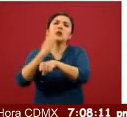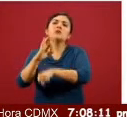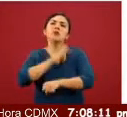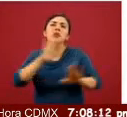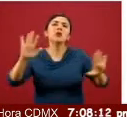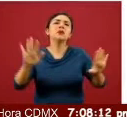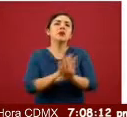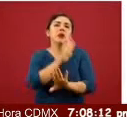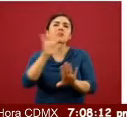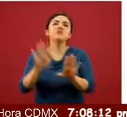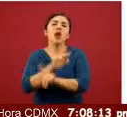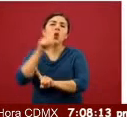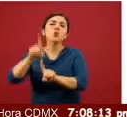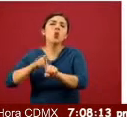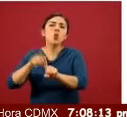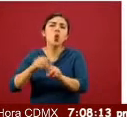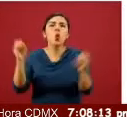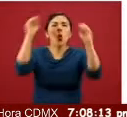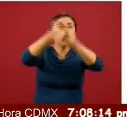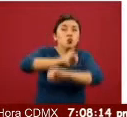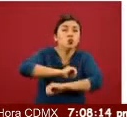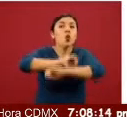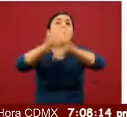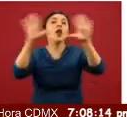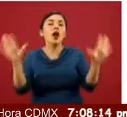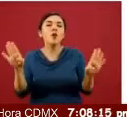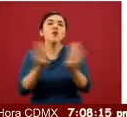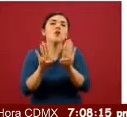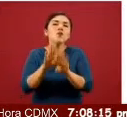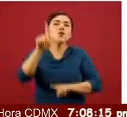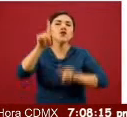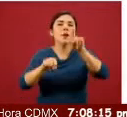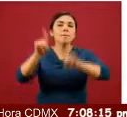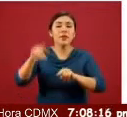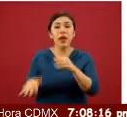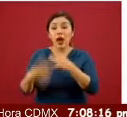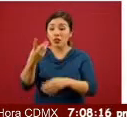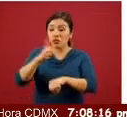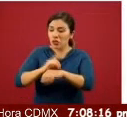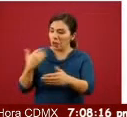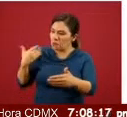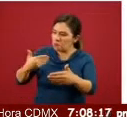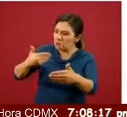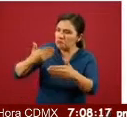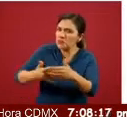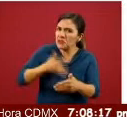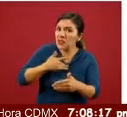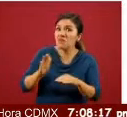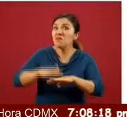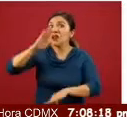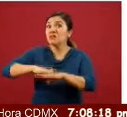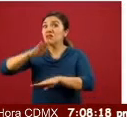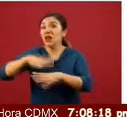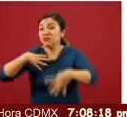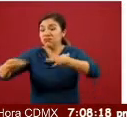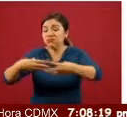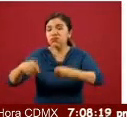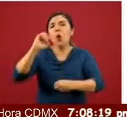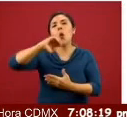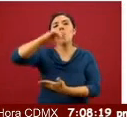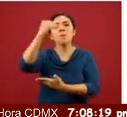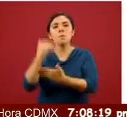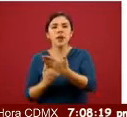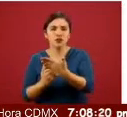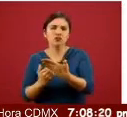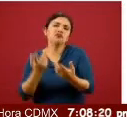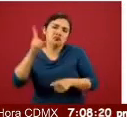de color a más oscuro o más claro, dependiendo si en esos últimos 14 días se incrementó o disminuyó la carga de casos que